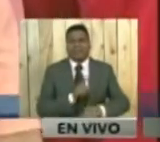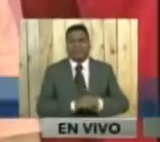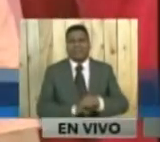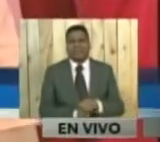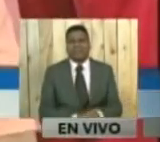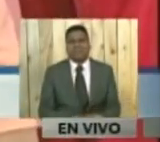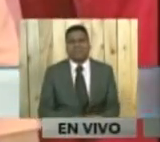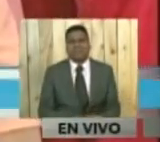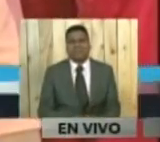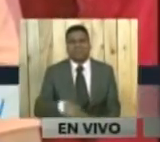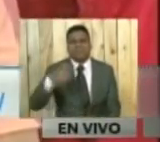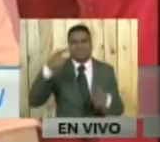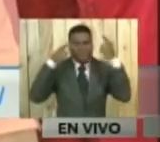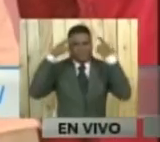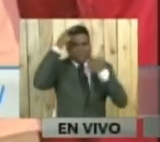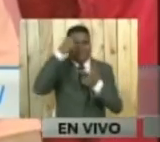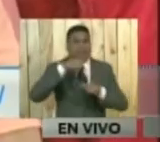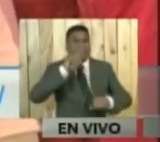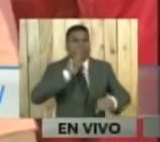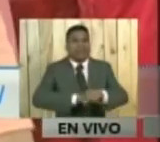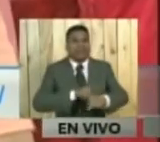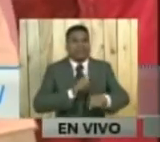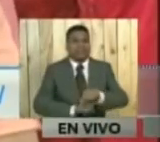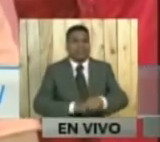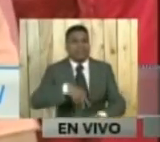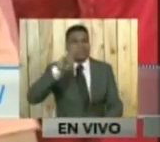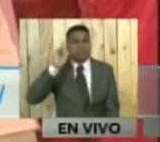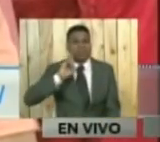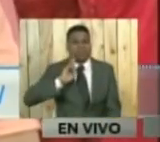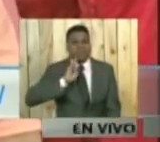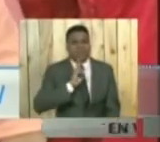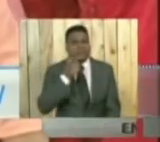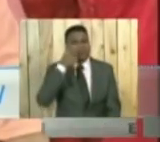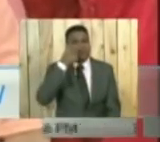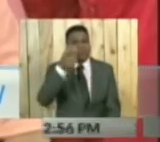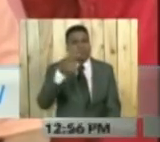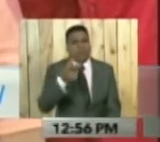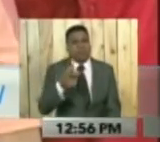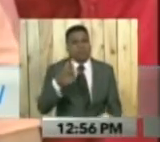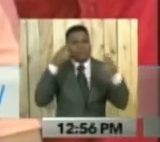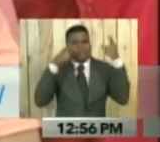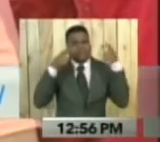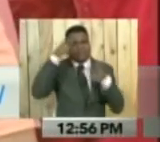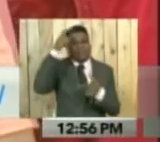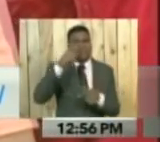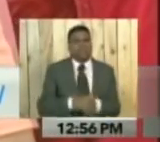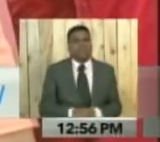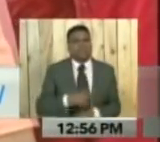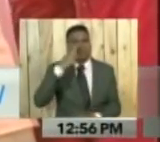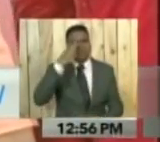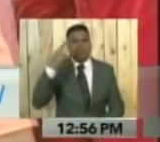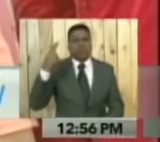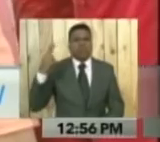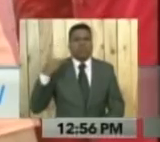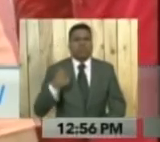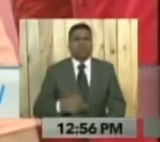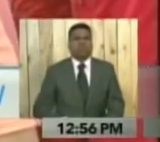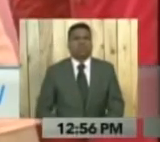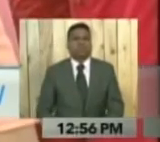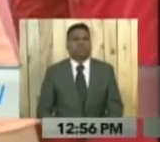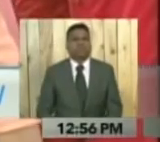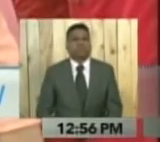Chávez, en el tiempo bolivariano del pueblo chavista. Y qué